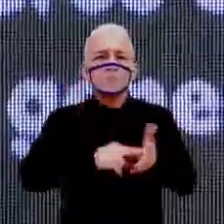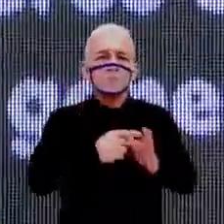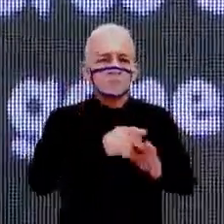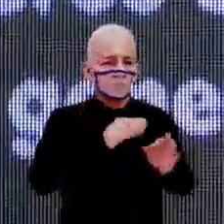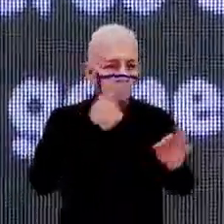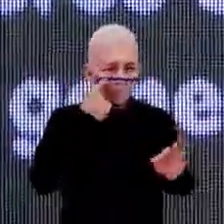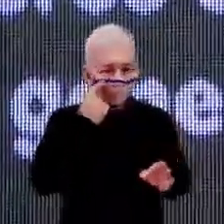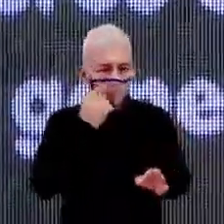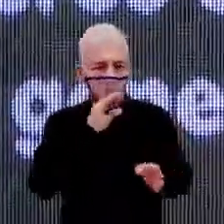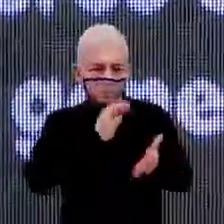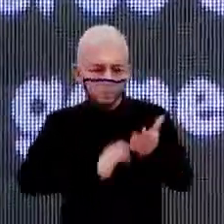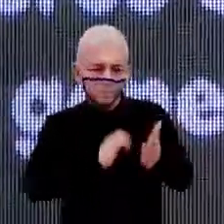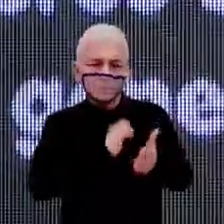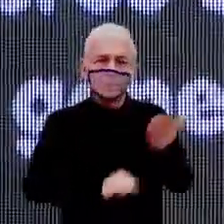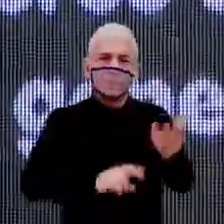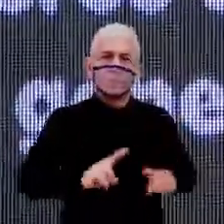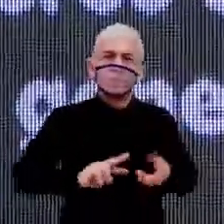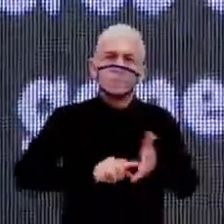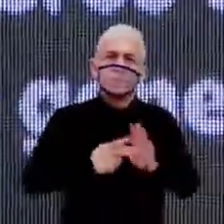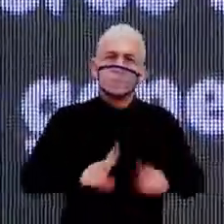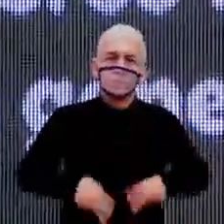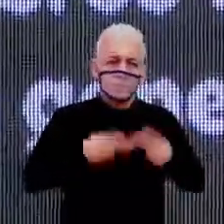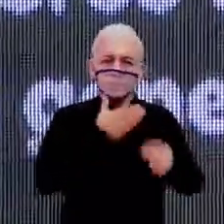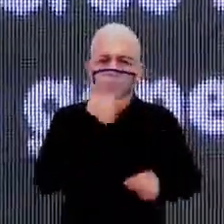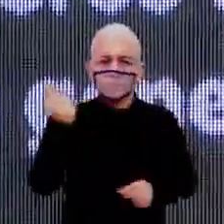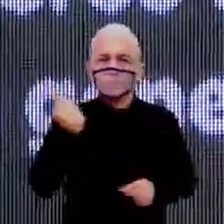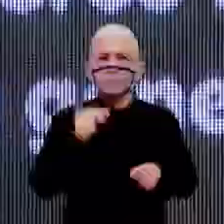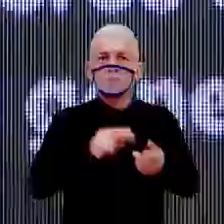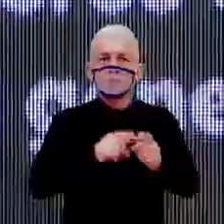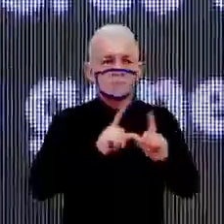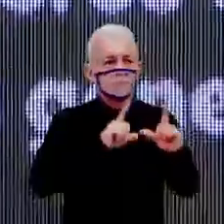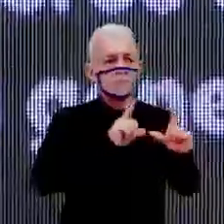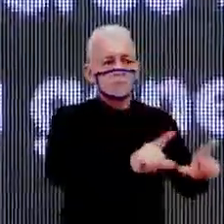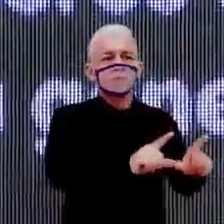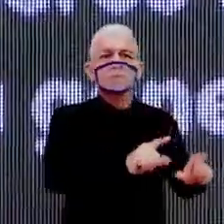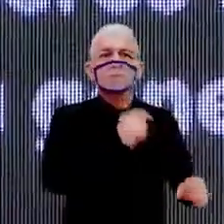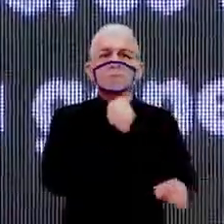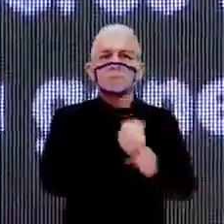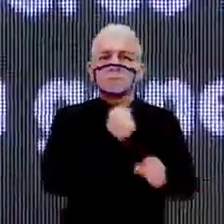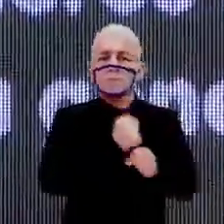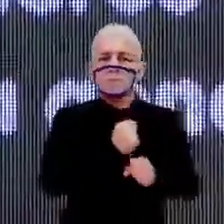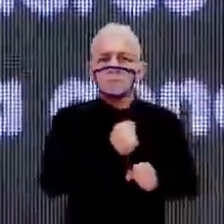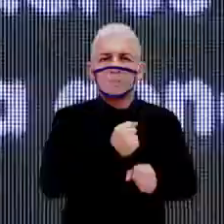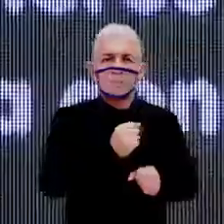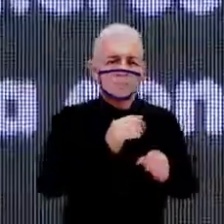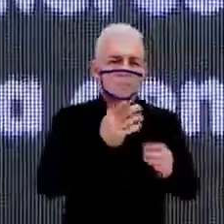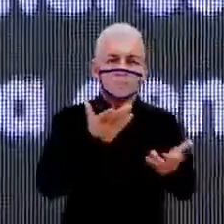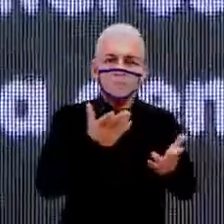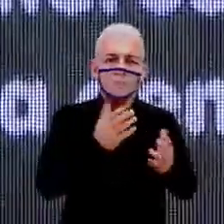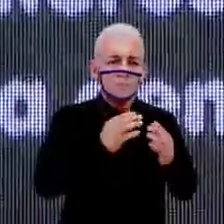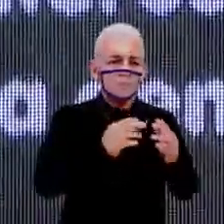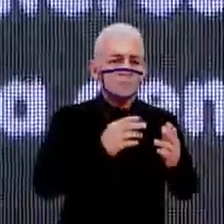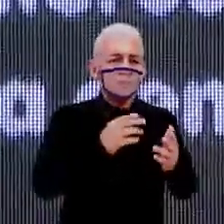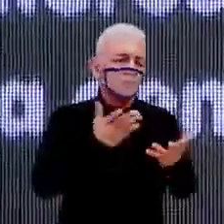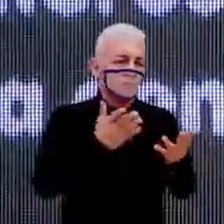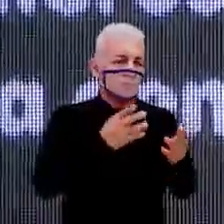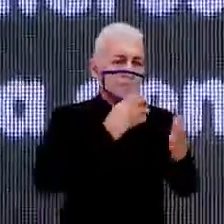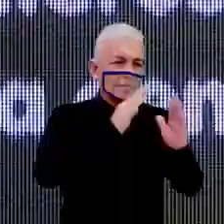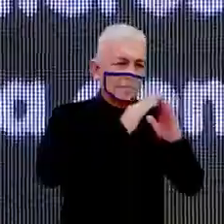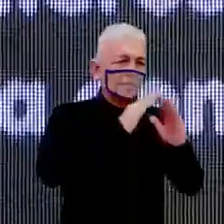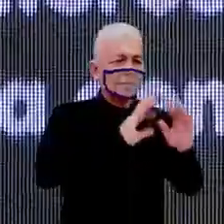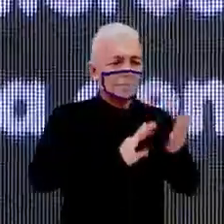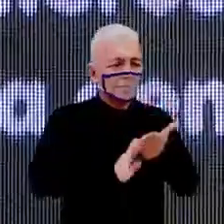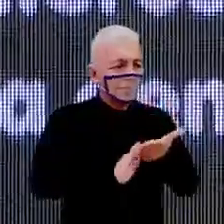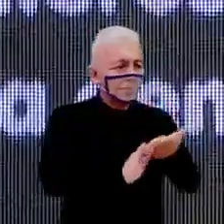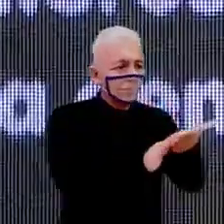riesgo menor y de esa manera puedan recibir título de vivienda, puedan al mismo tiempo recibir servicios adecuados.